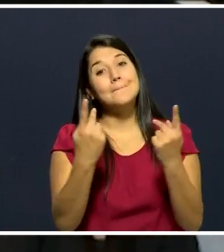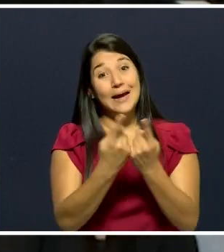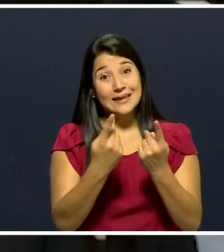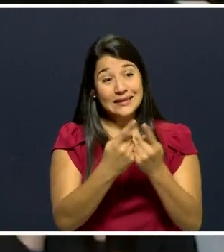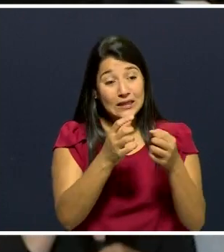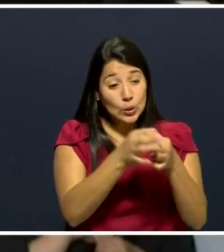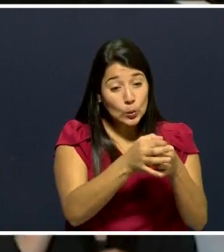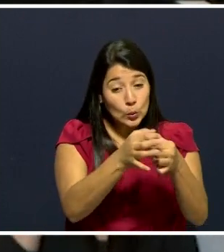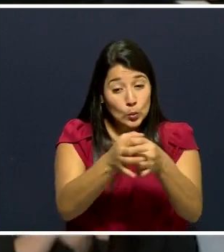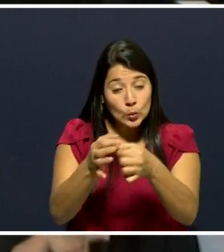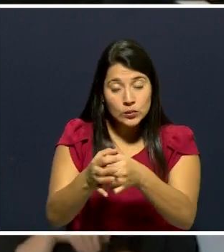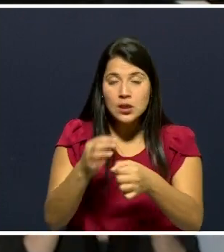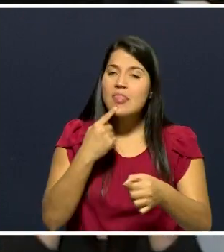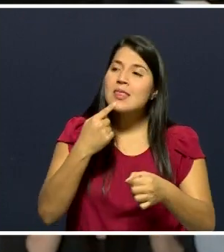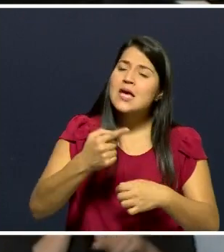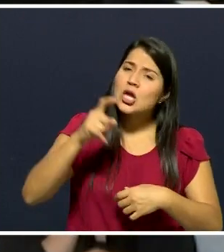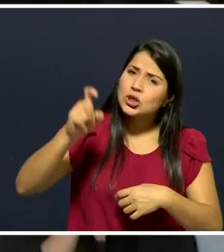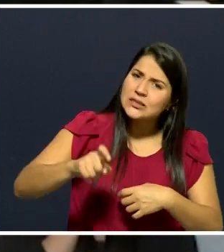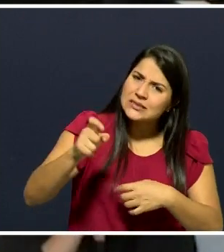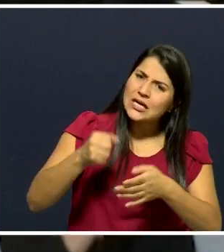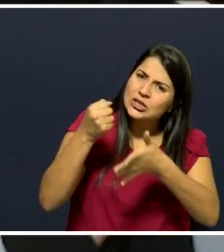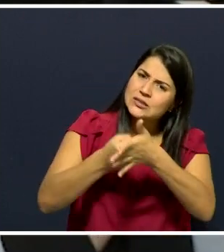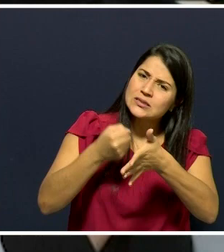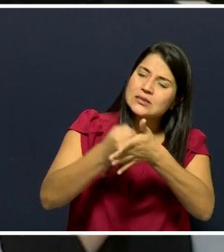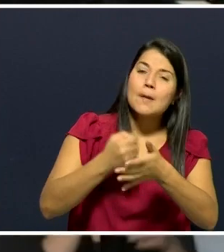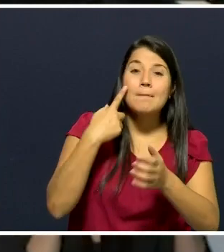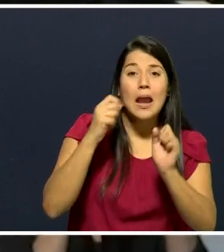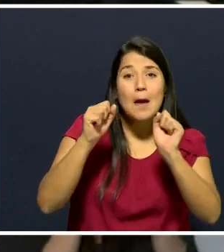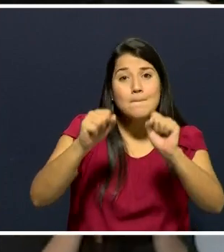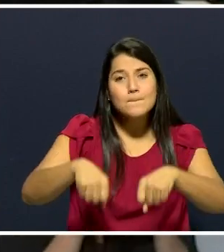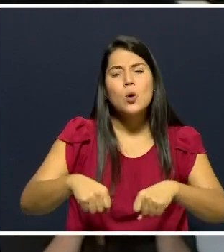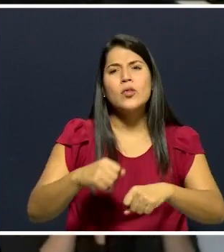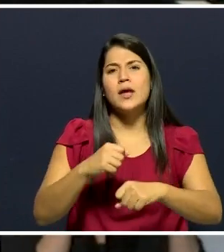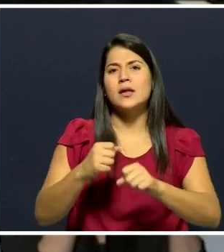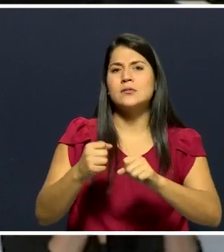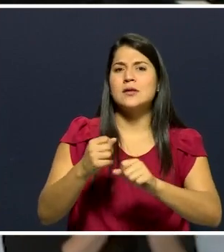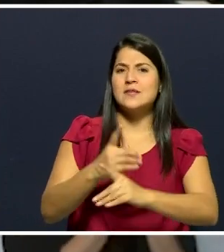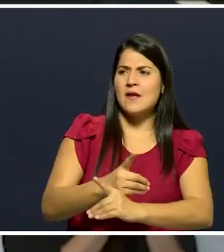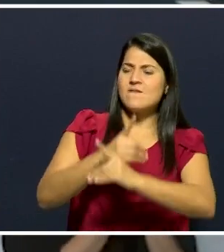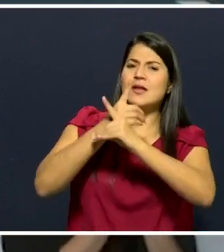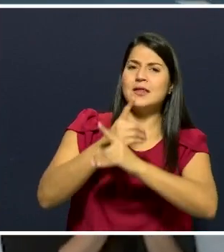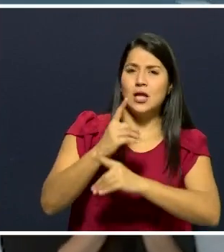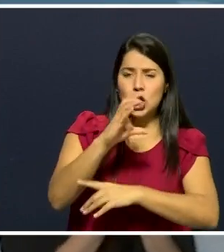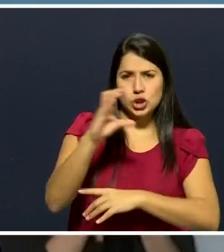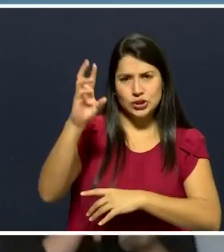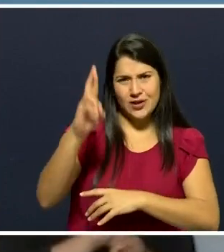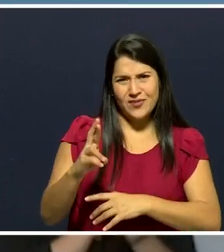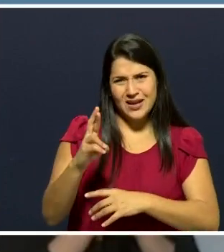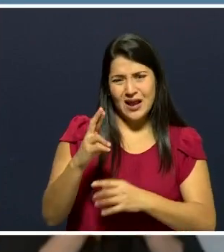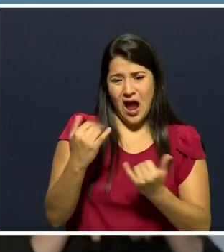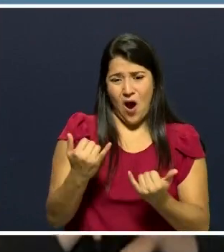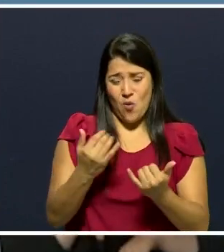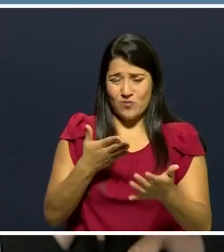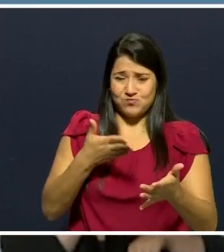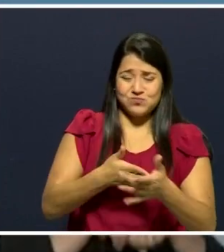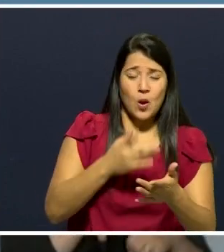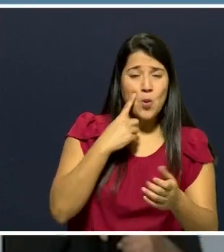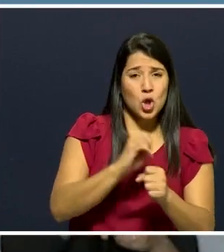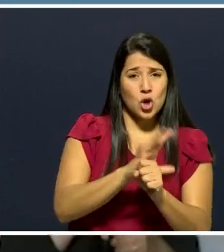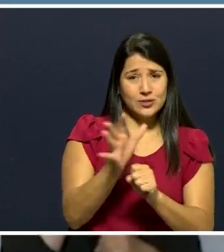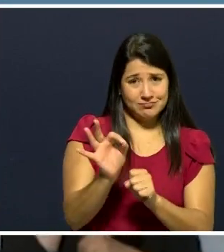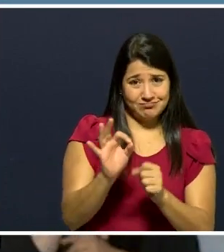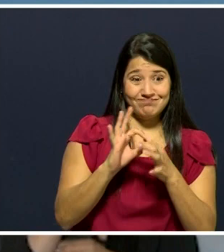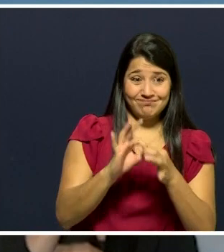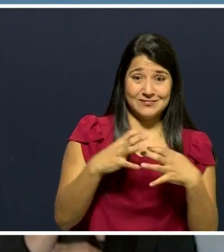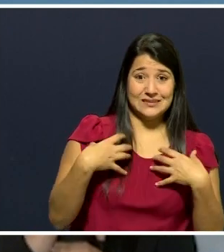minoritarias externaron la necesidad de luchar para levantar el país de la crisis que ha generado el COVID-19, tanto en salud como en economía,